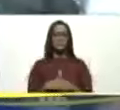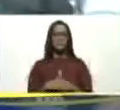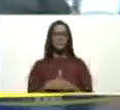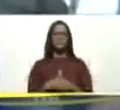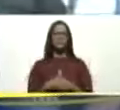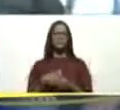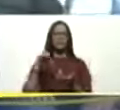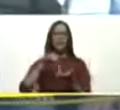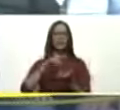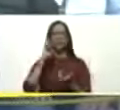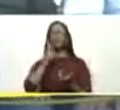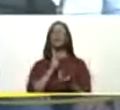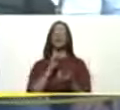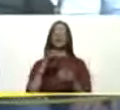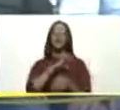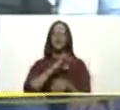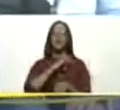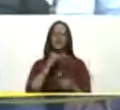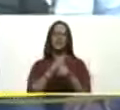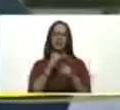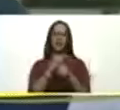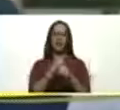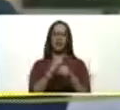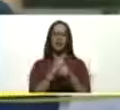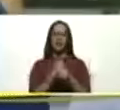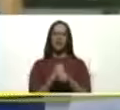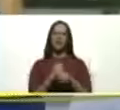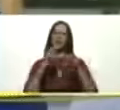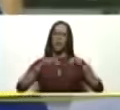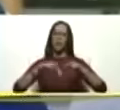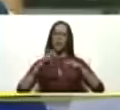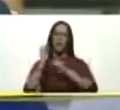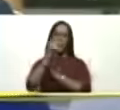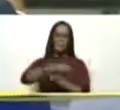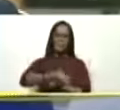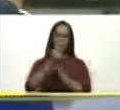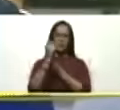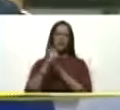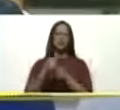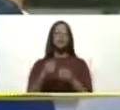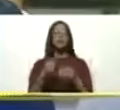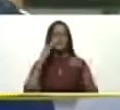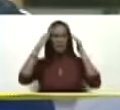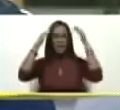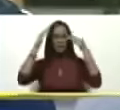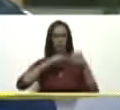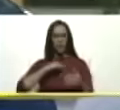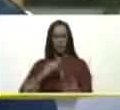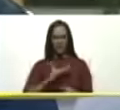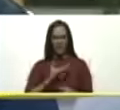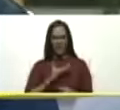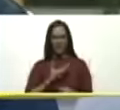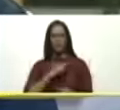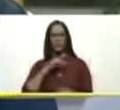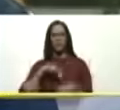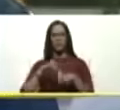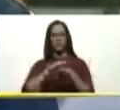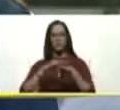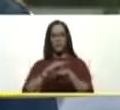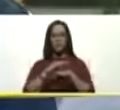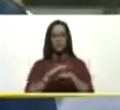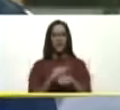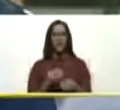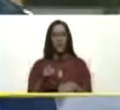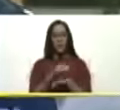Central Bolivariana Socialista de Trabajadores de la Ciudad Campo y la Pesca. Saludo a nuestro alcalde, nuestros ministros,